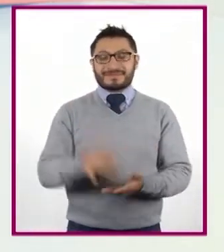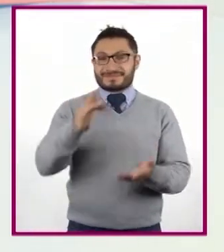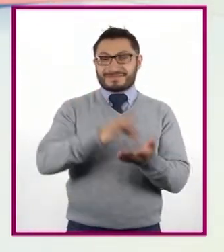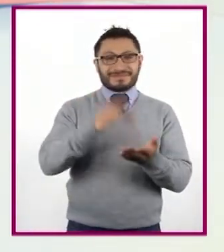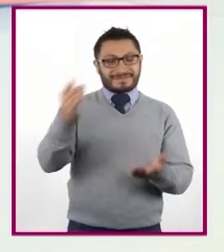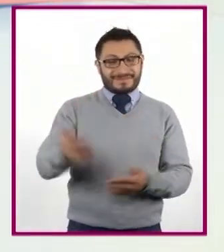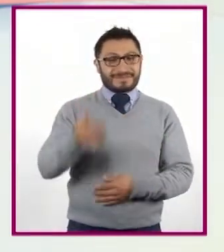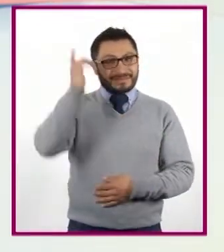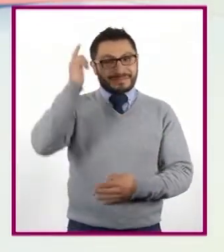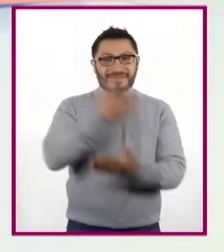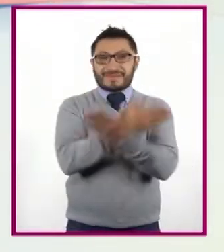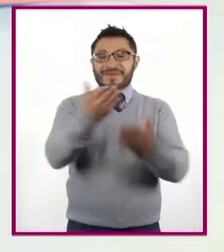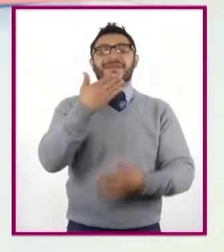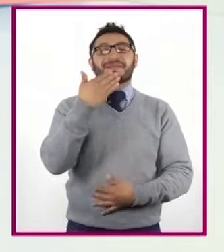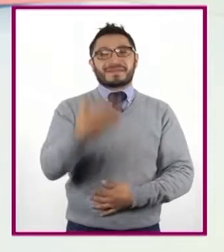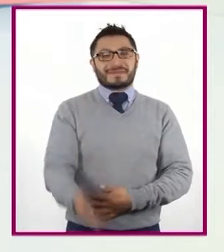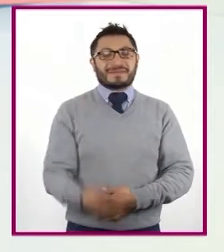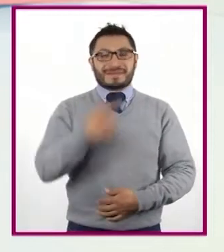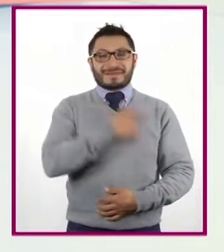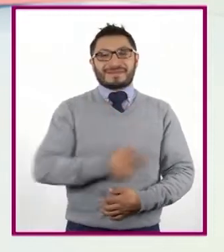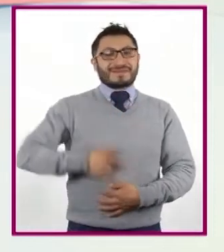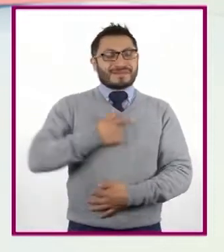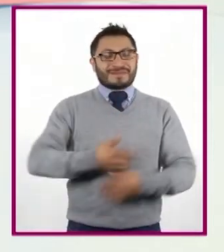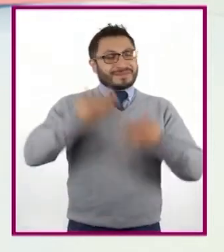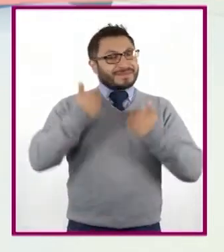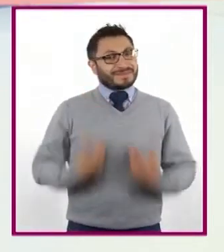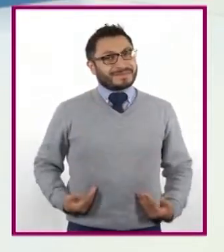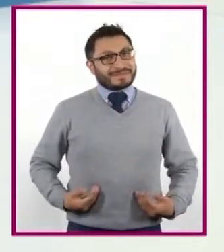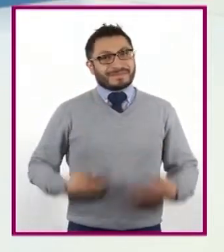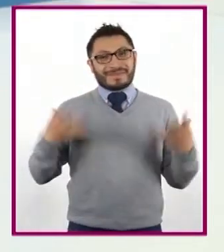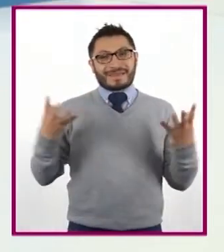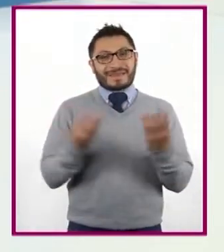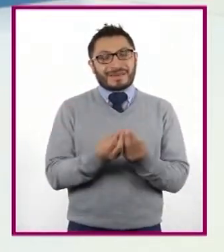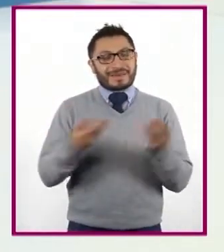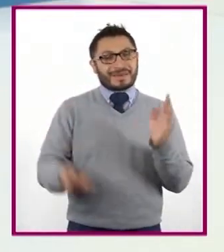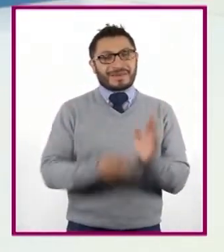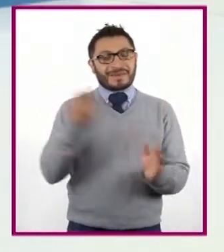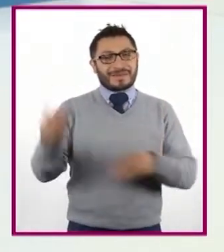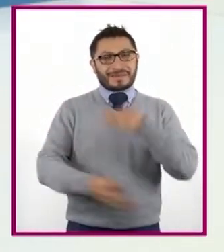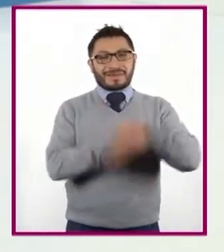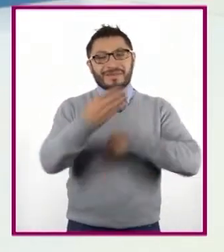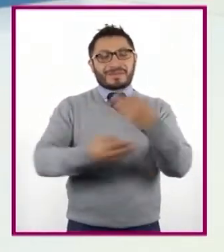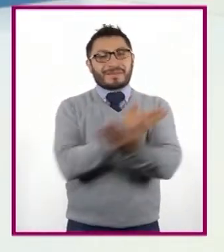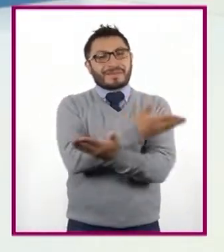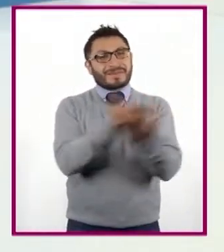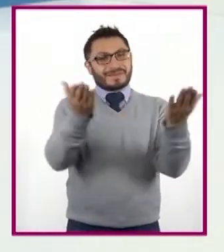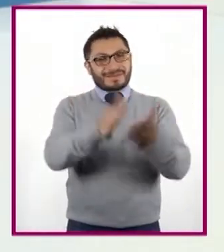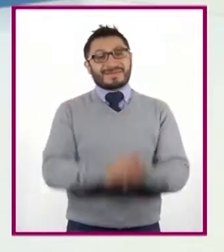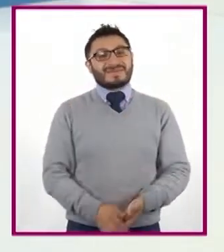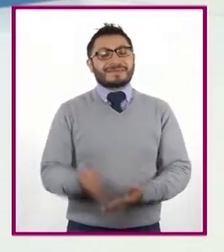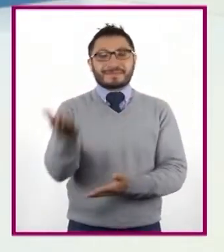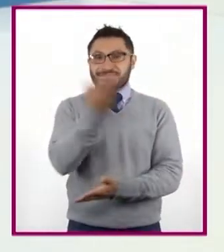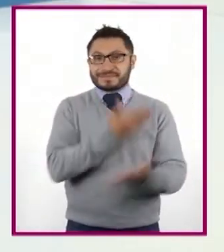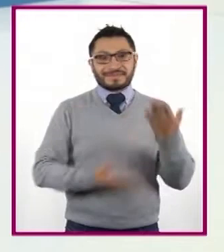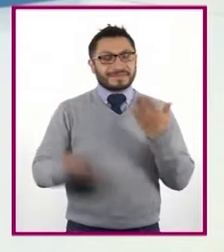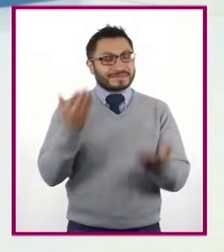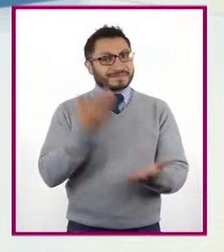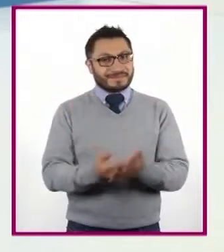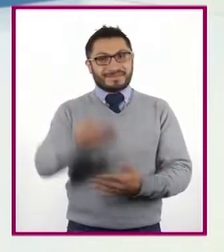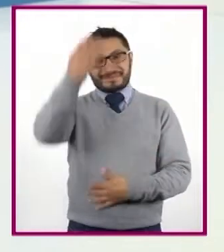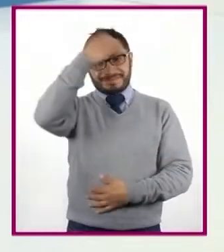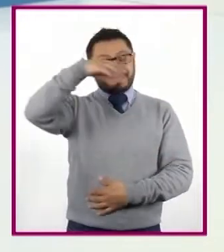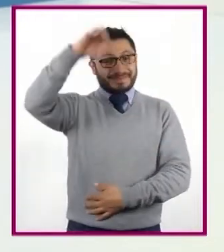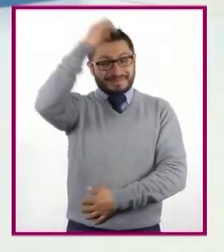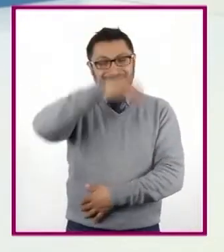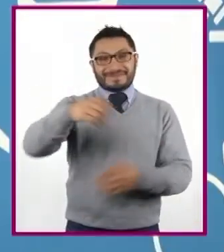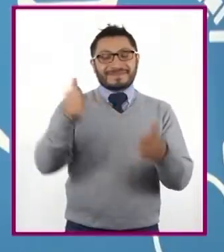Gracias, espero que estén muy bien. Es un placer para mí estar de nuevo con todas y todos ustedes compartiendo esta experiencia